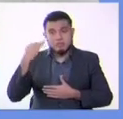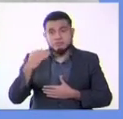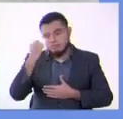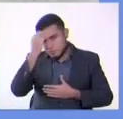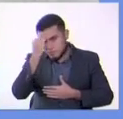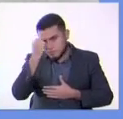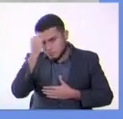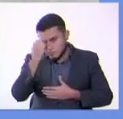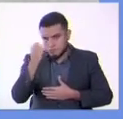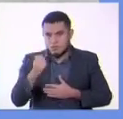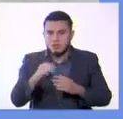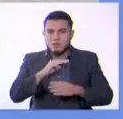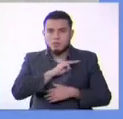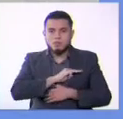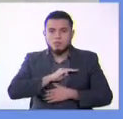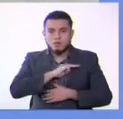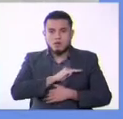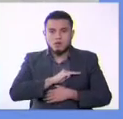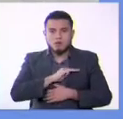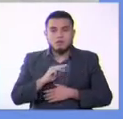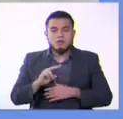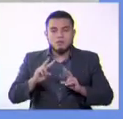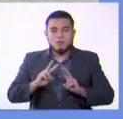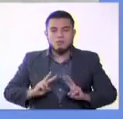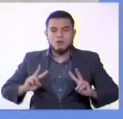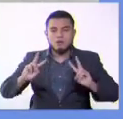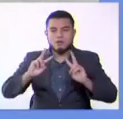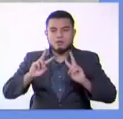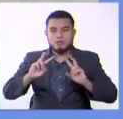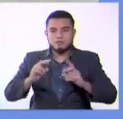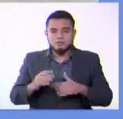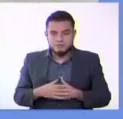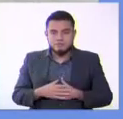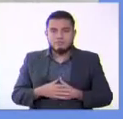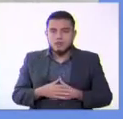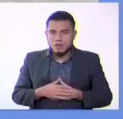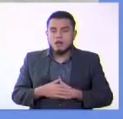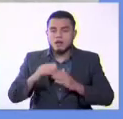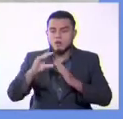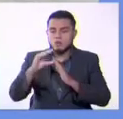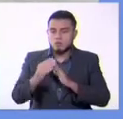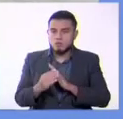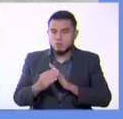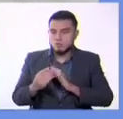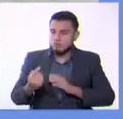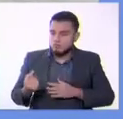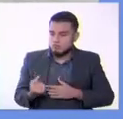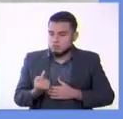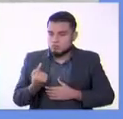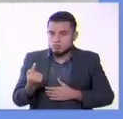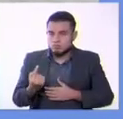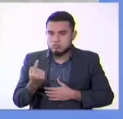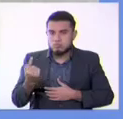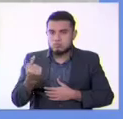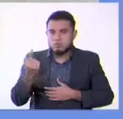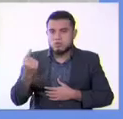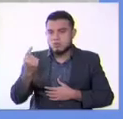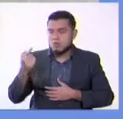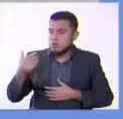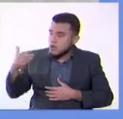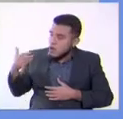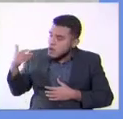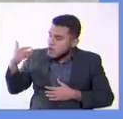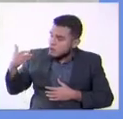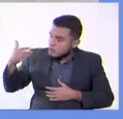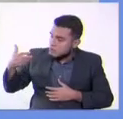conocimiento, la moral y los valores. La cultura ha venido evolucionando conforme los años. Eso quiere decir que la